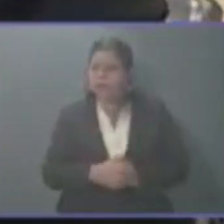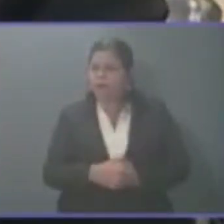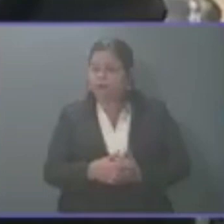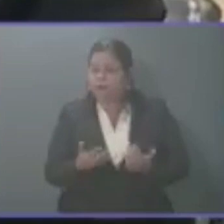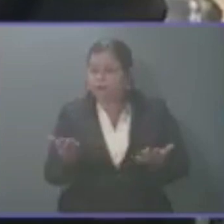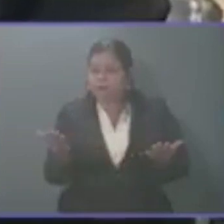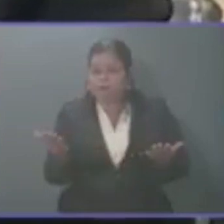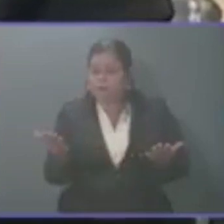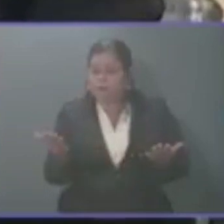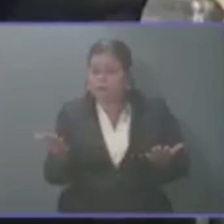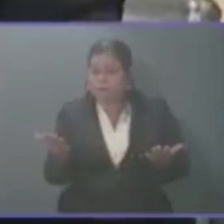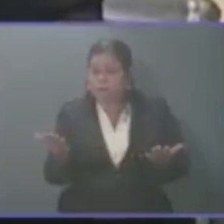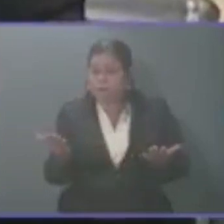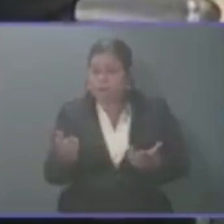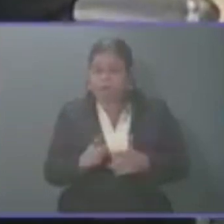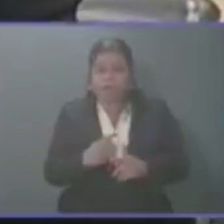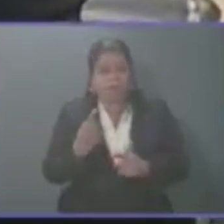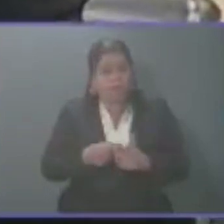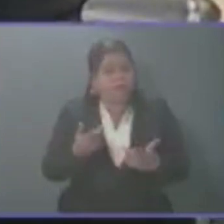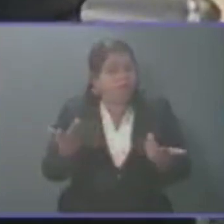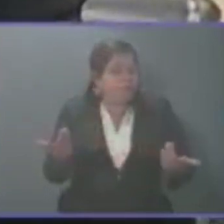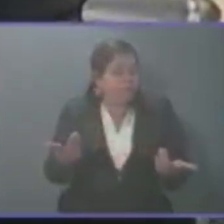electrónico! Segundo,